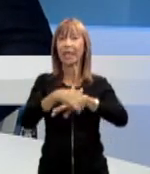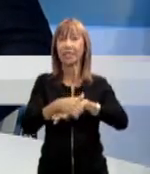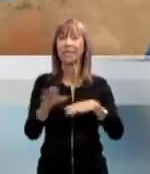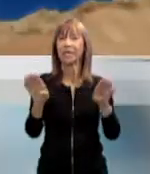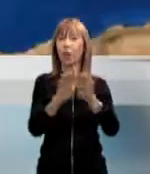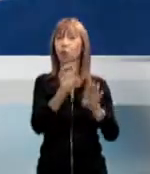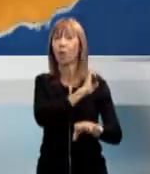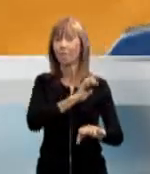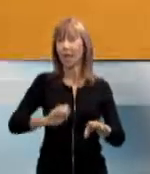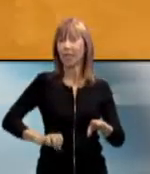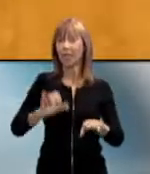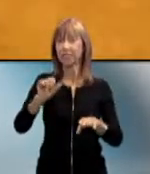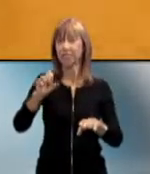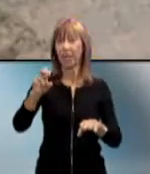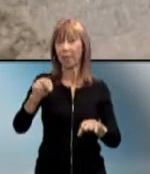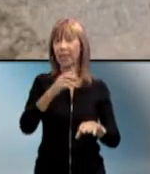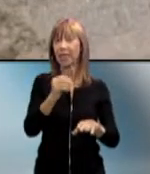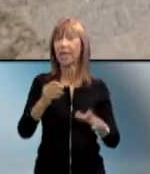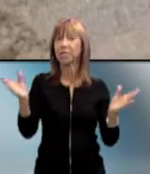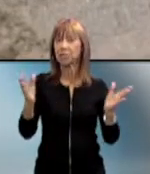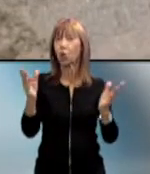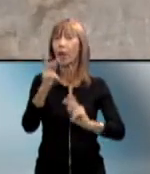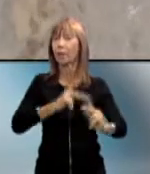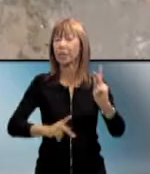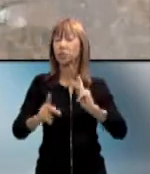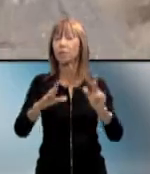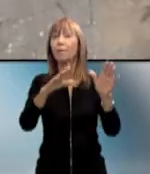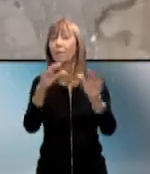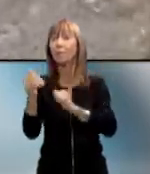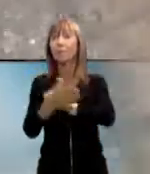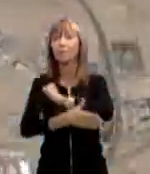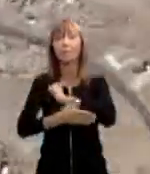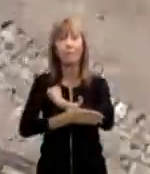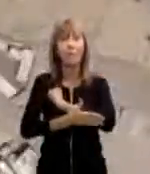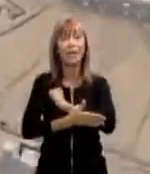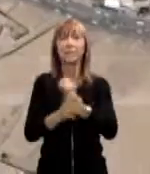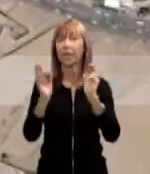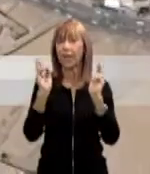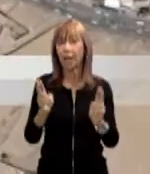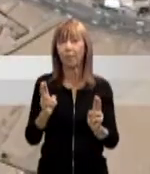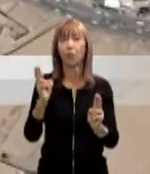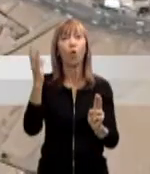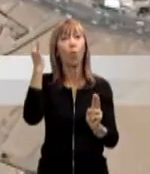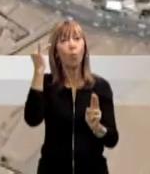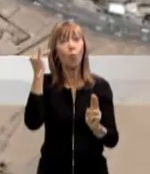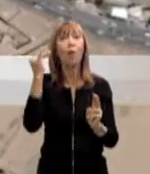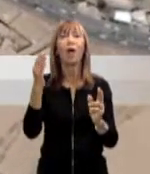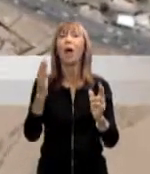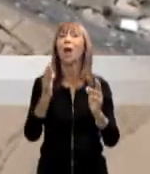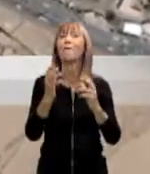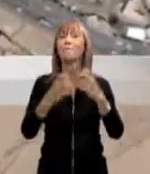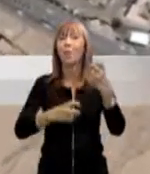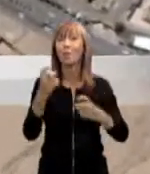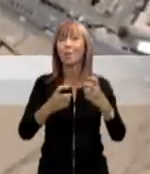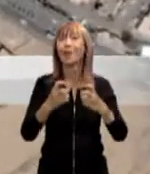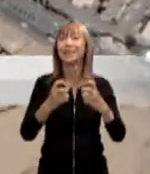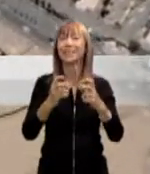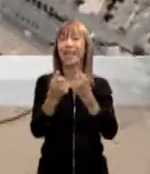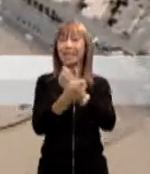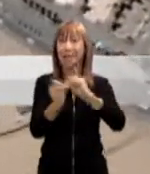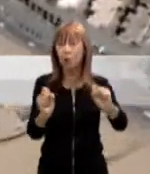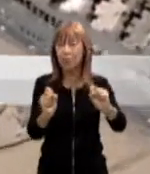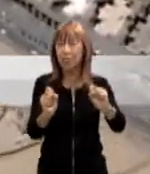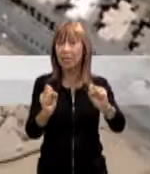sus embajadas en Yemen y han instado a sus ciudadanos a abandonar el país de inmediato por causa del deterioro de las condiciones de